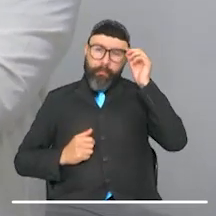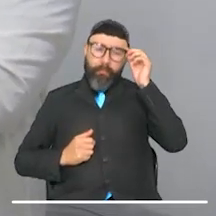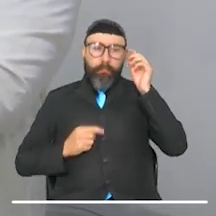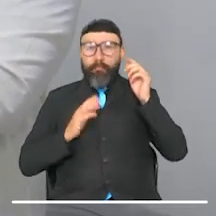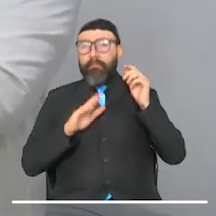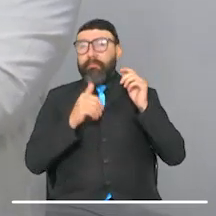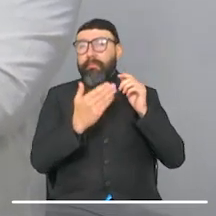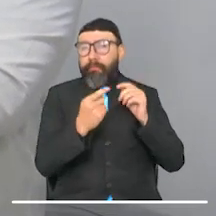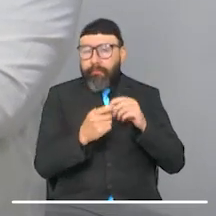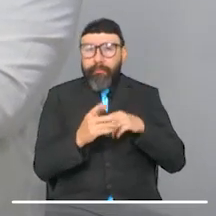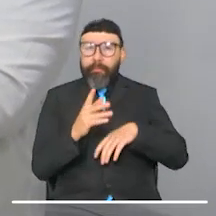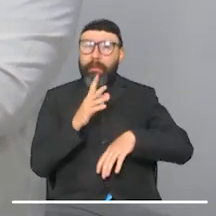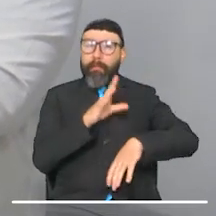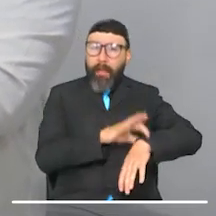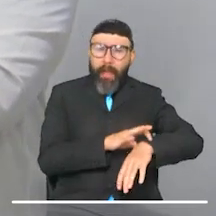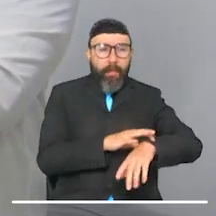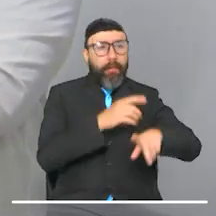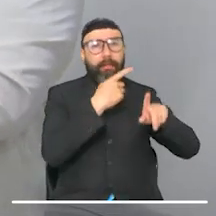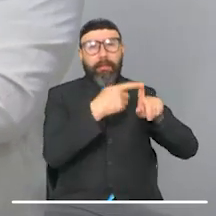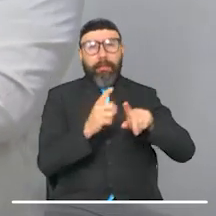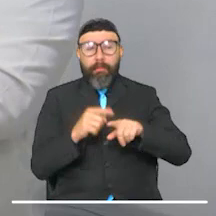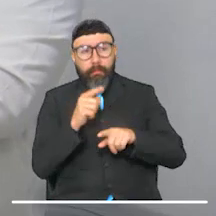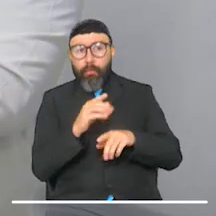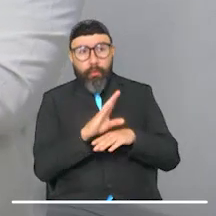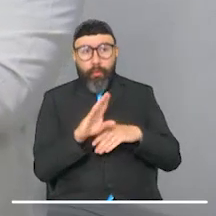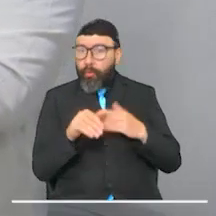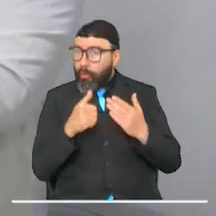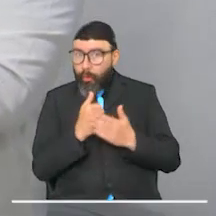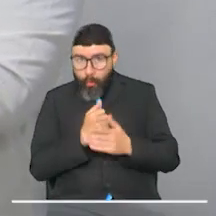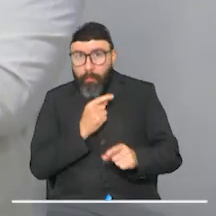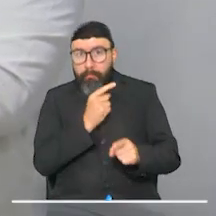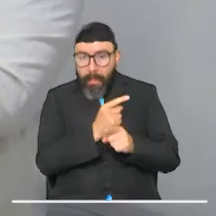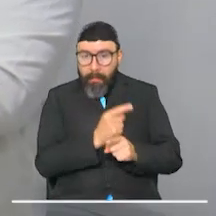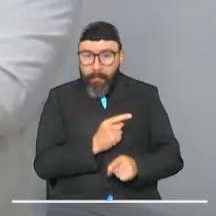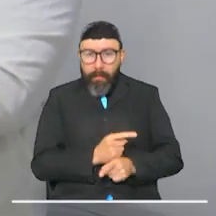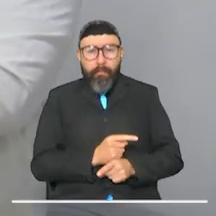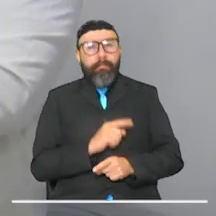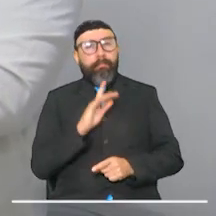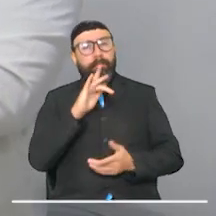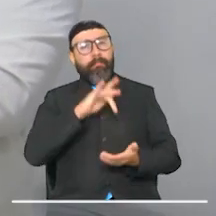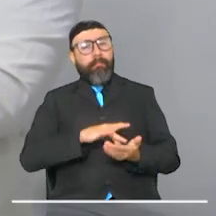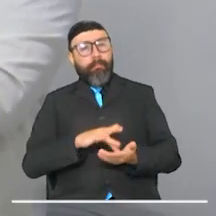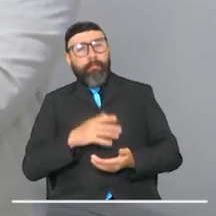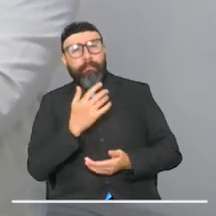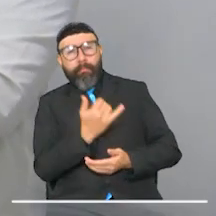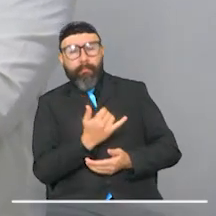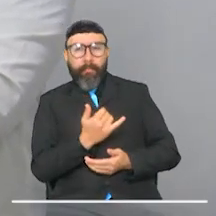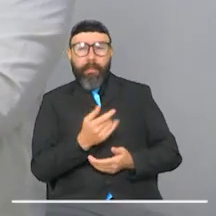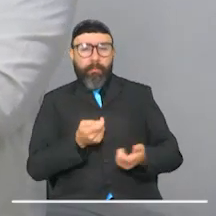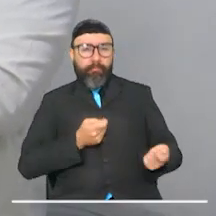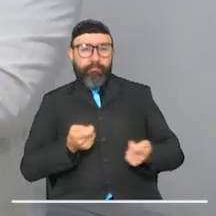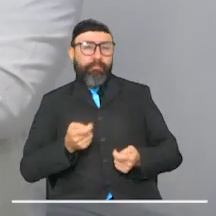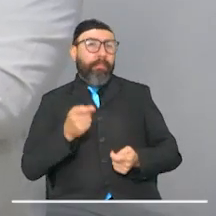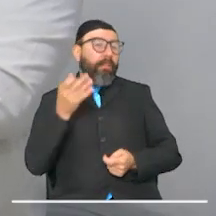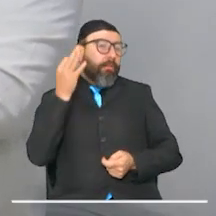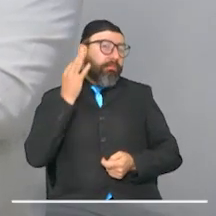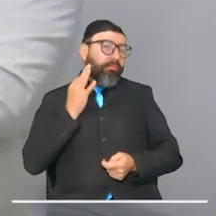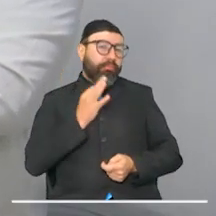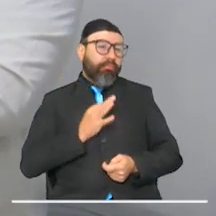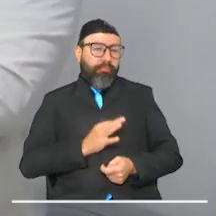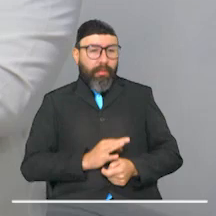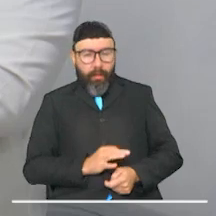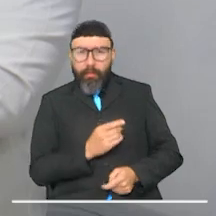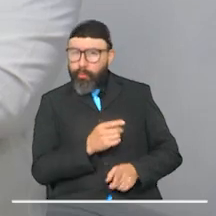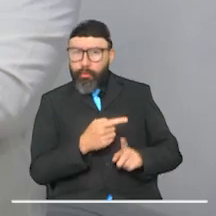medicamentos que no es el objetivo nosotros acá es decir todos los medicamentos que se usan para el tratamiento de las arteriopatías acá en el centro tenemos varios medicamentos